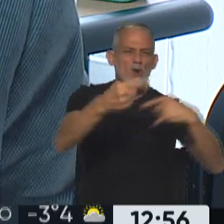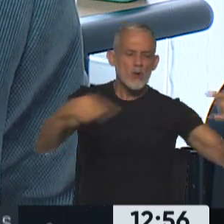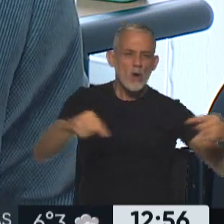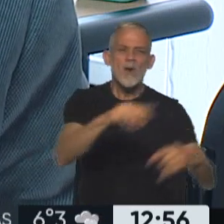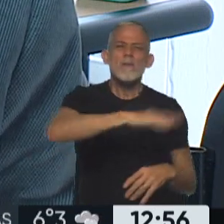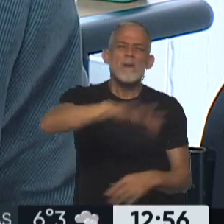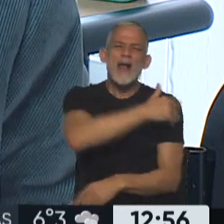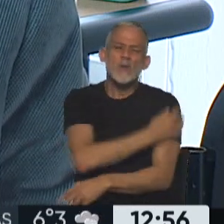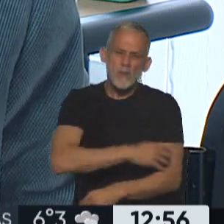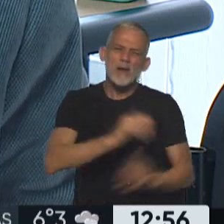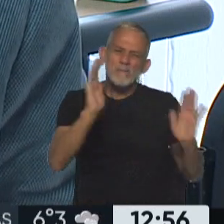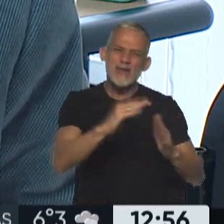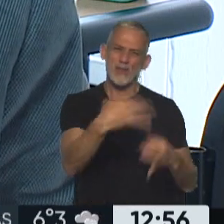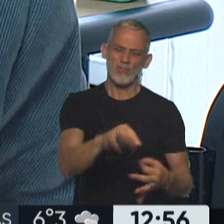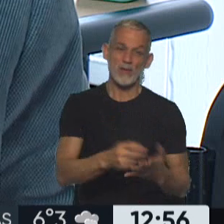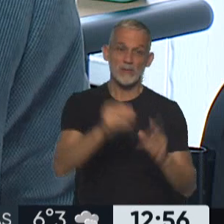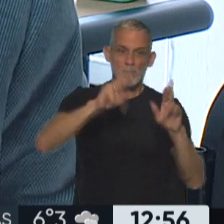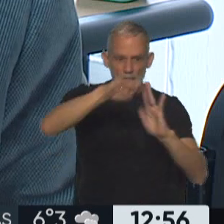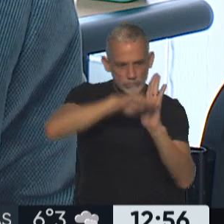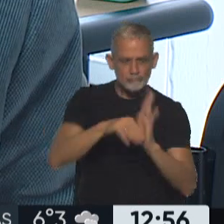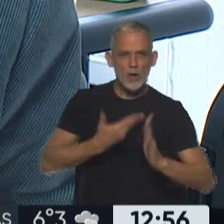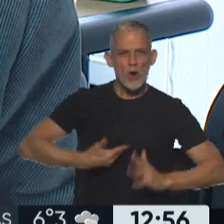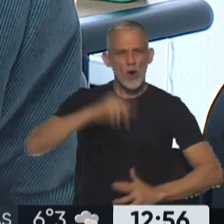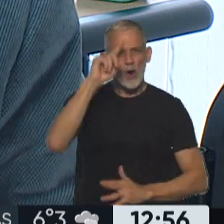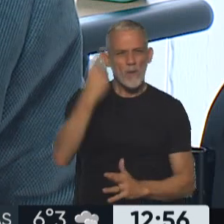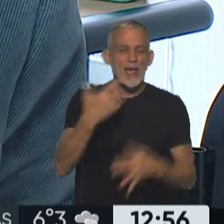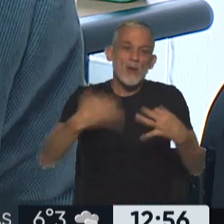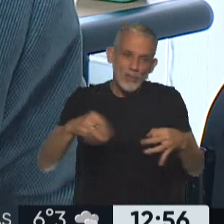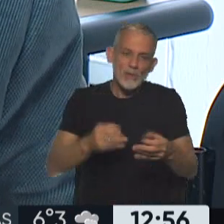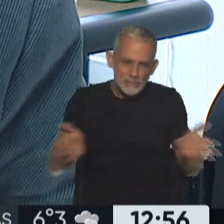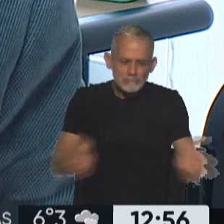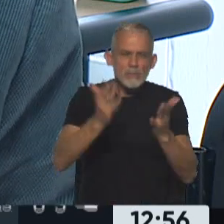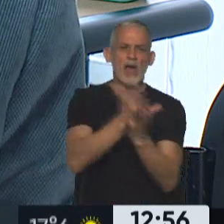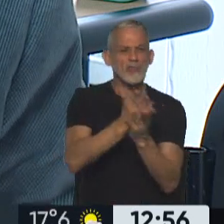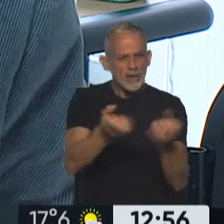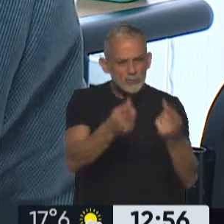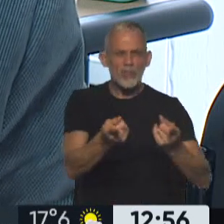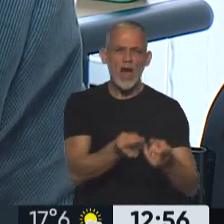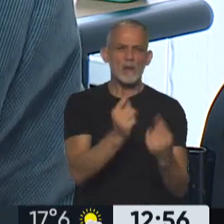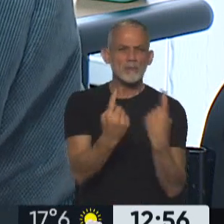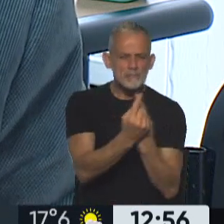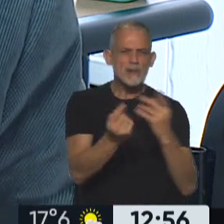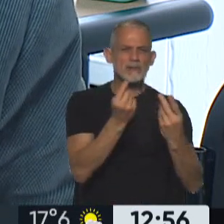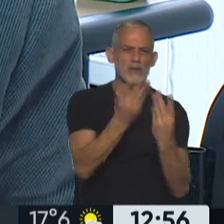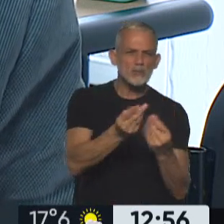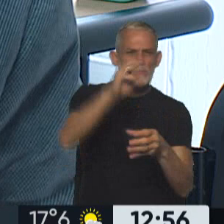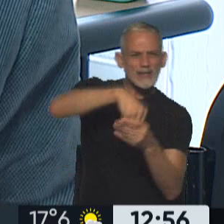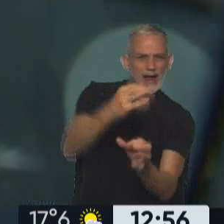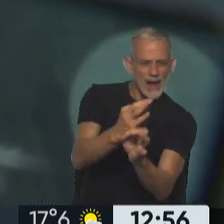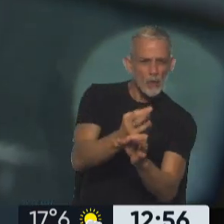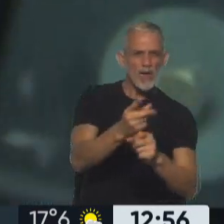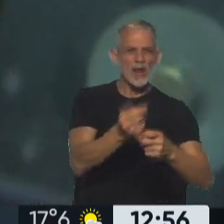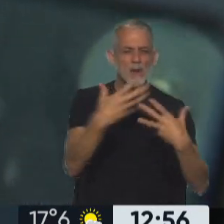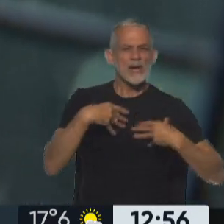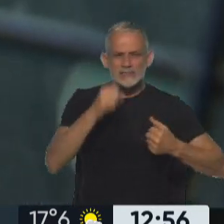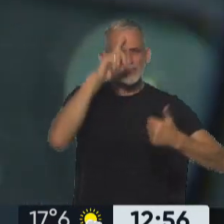determinados barrios populares y las políticas sociales de promoción de derechos, de contención, de inclusión educativa, de acceso a